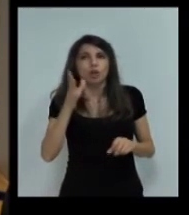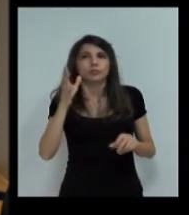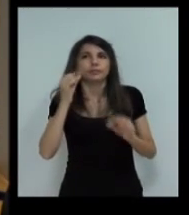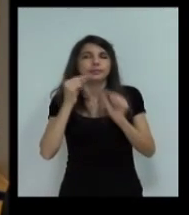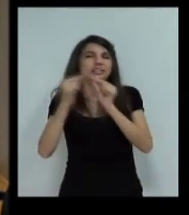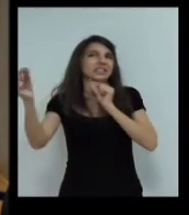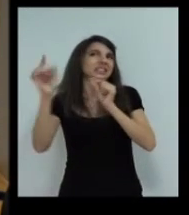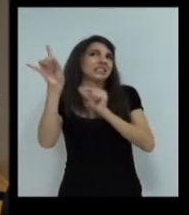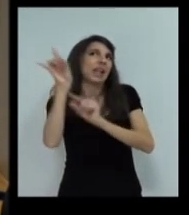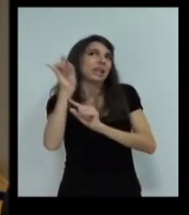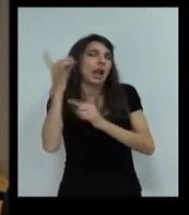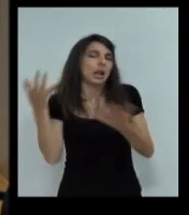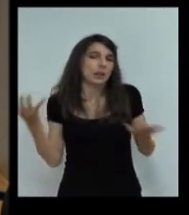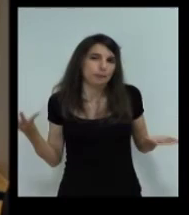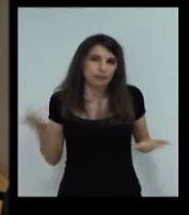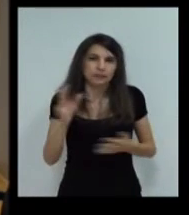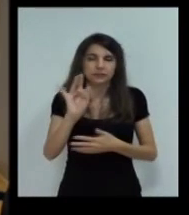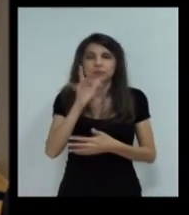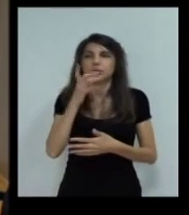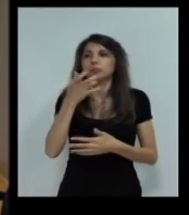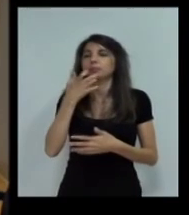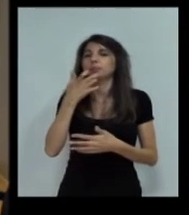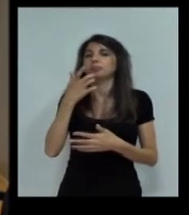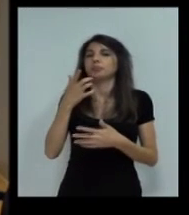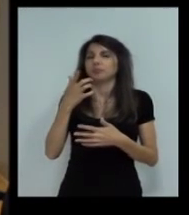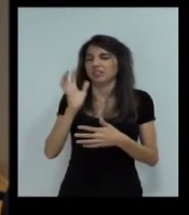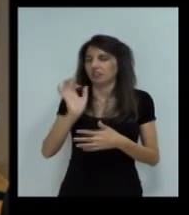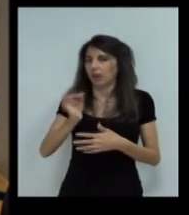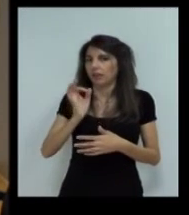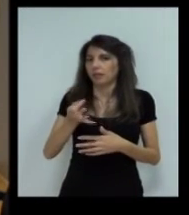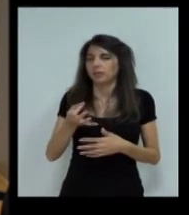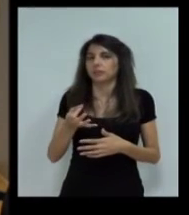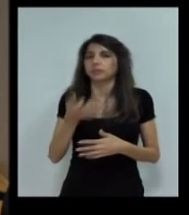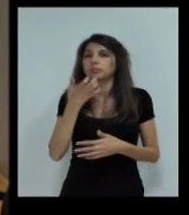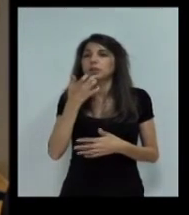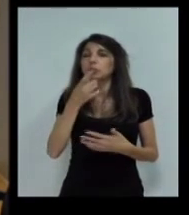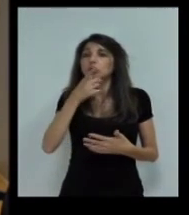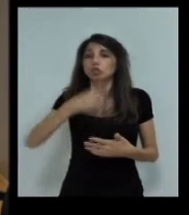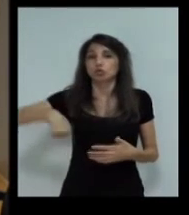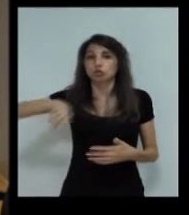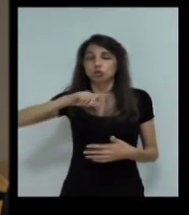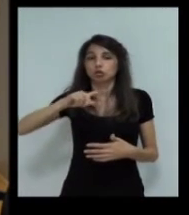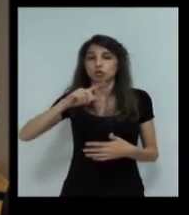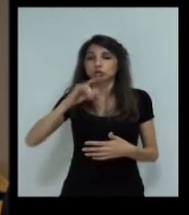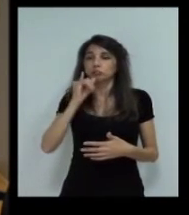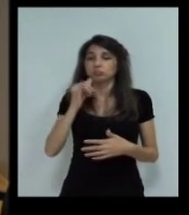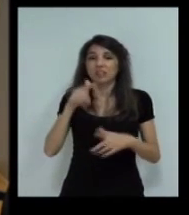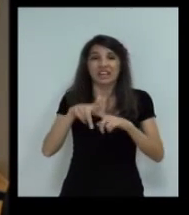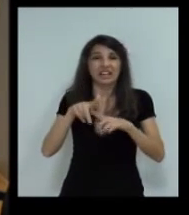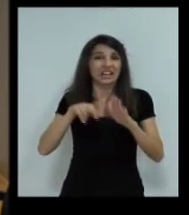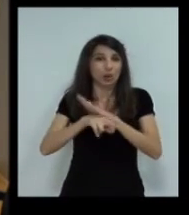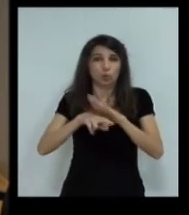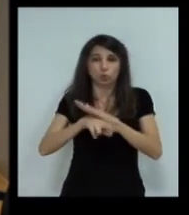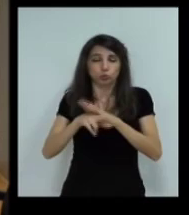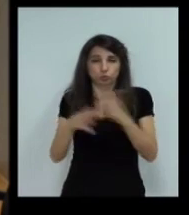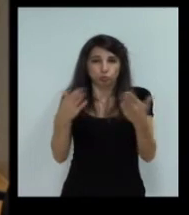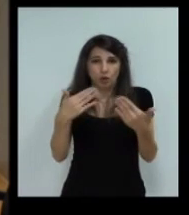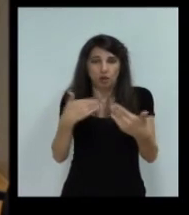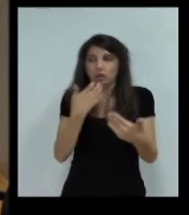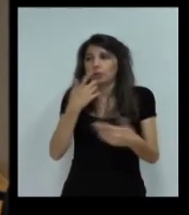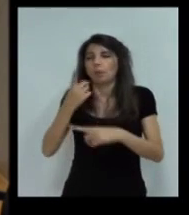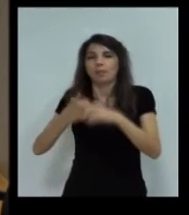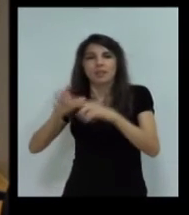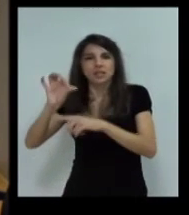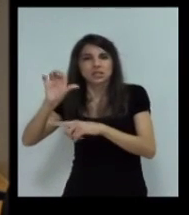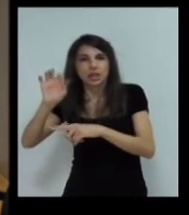no nos engañemos. El retardo es aún mayor. Sí, pero es mayor aún. Lo digo porque, por ejemplo, nosotros que no tenemos casi medios, como los que puede tener Mediaset o